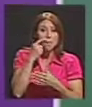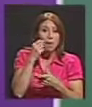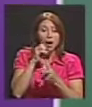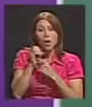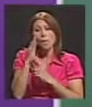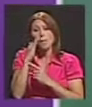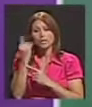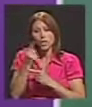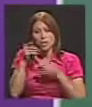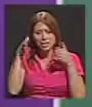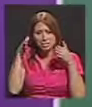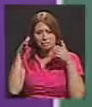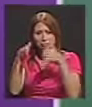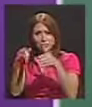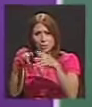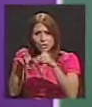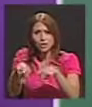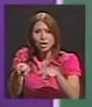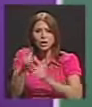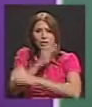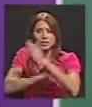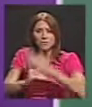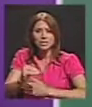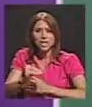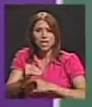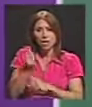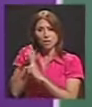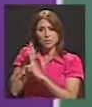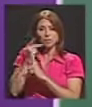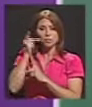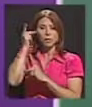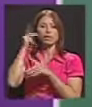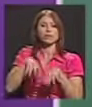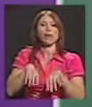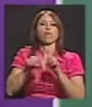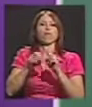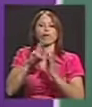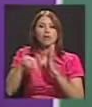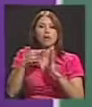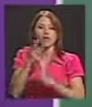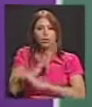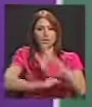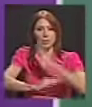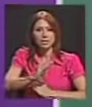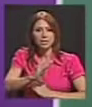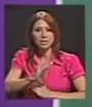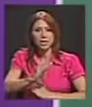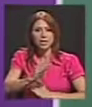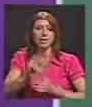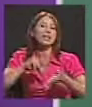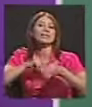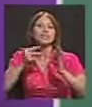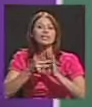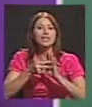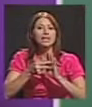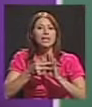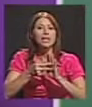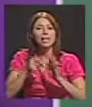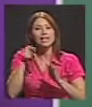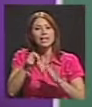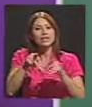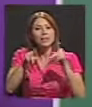mismos asumen el rol de discapacitados es decir totalmente coartan